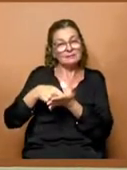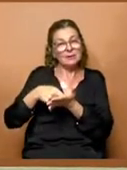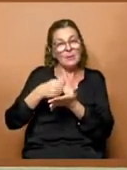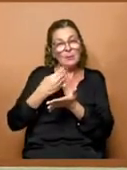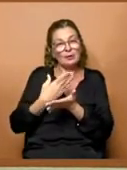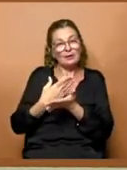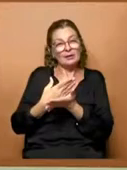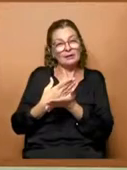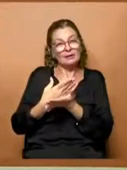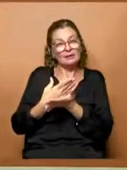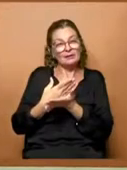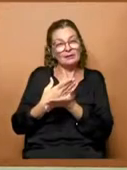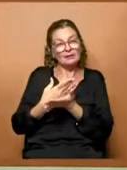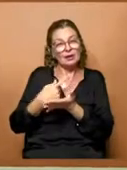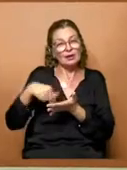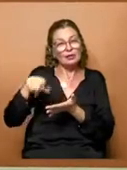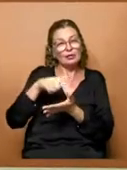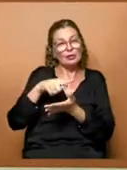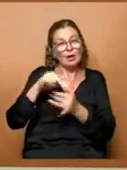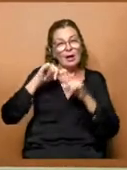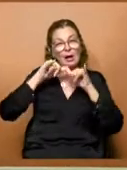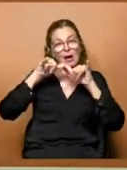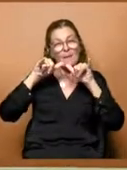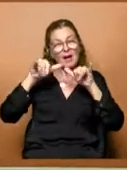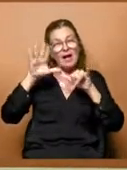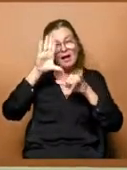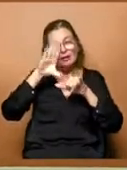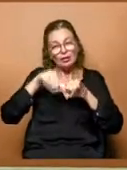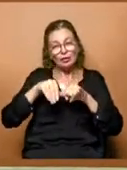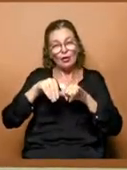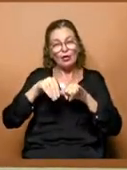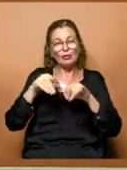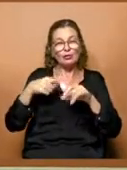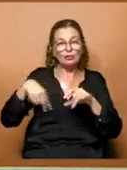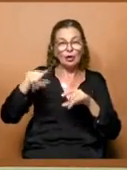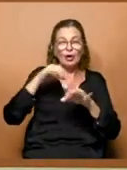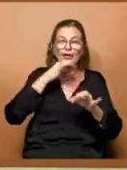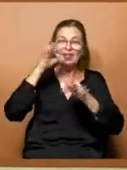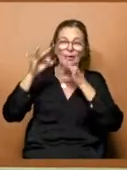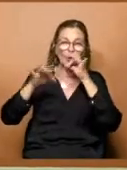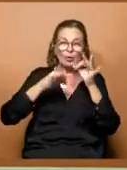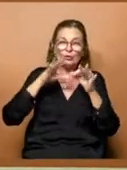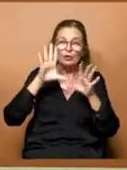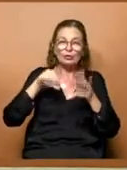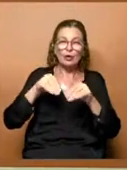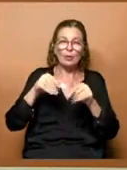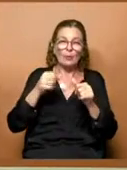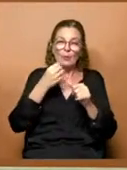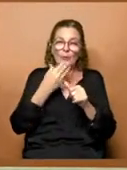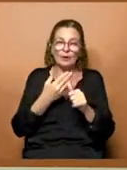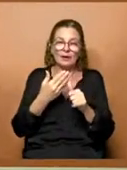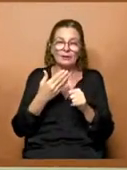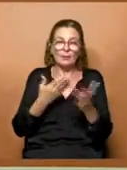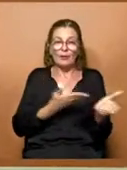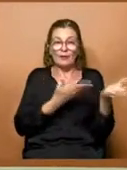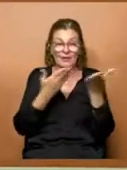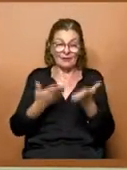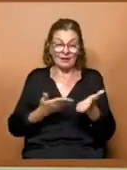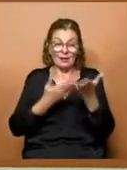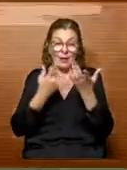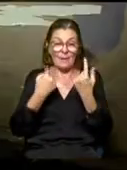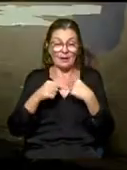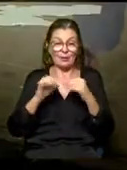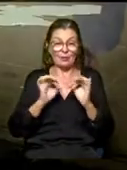Porque en todas las precampañas y en todos los discursos son todos muy válidos, todos muy bienvenidos, pero cuando